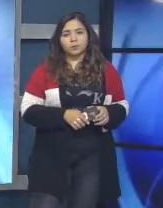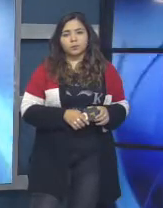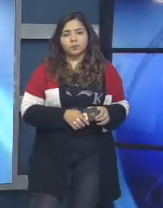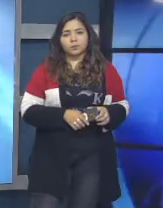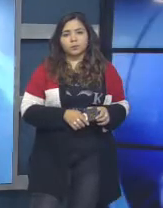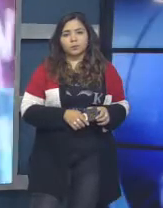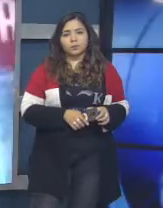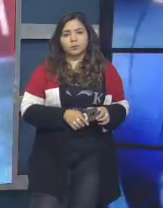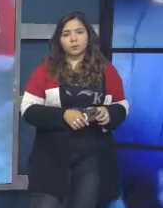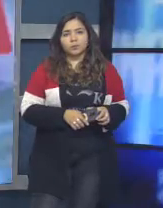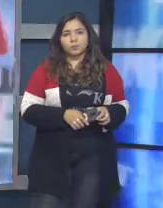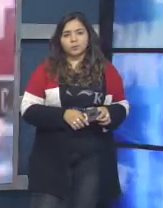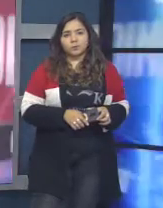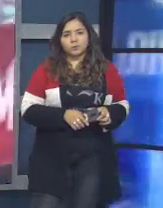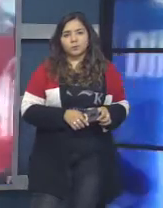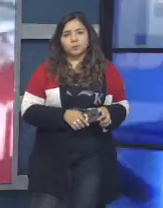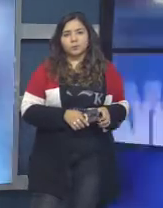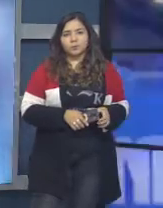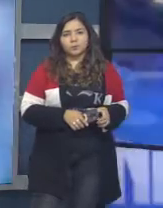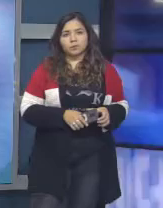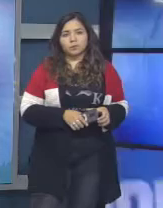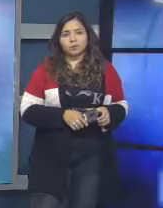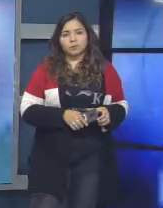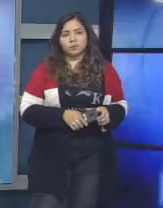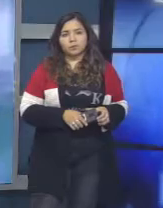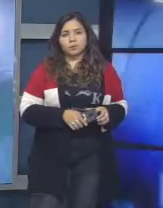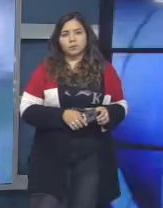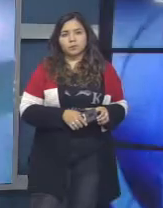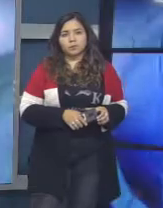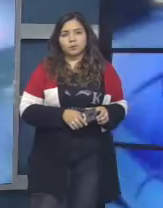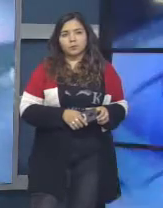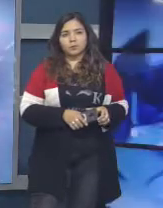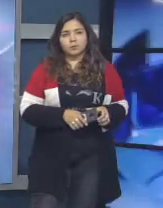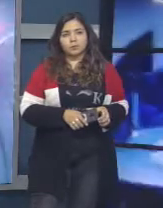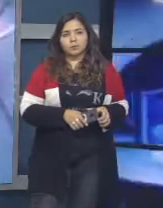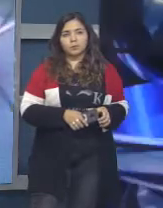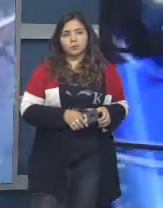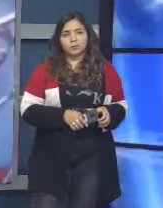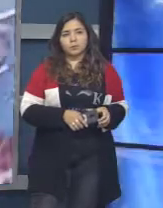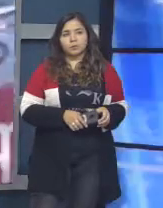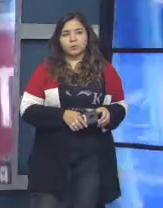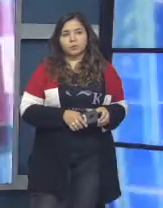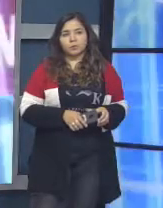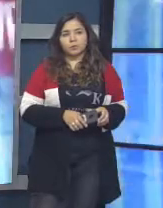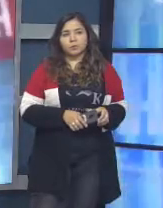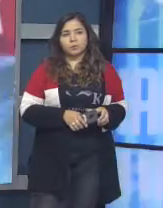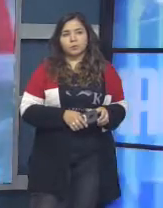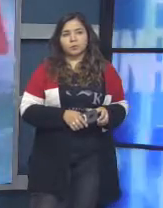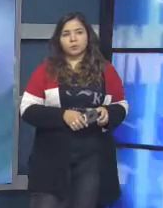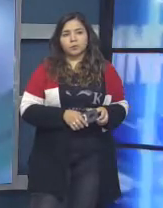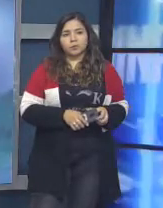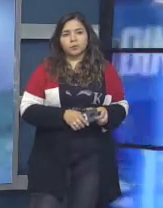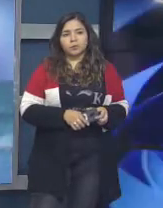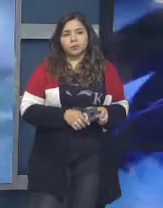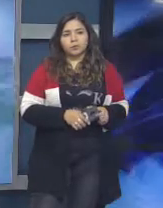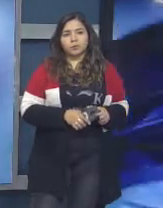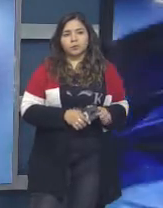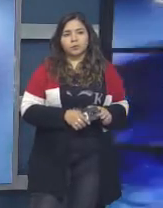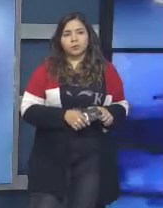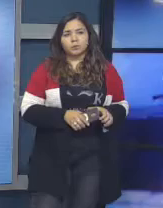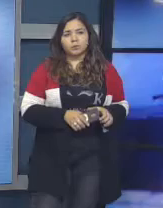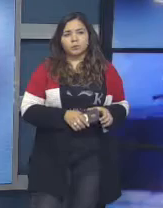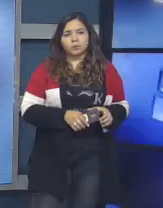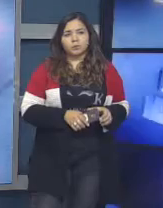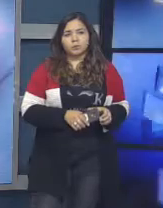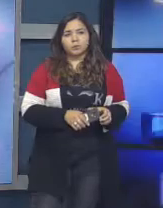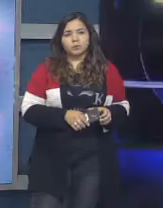de la asociación. Y la verdad es que se tomaron todos los puntos que se han planteado y en las próximas